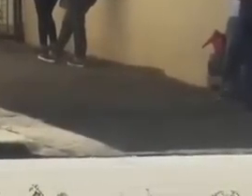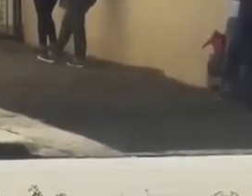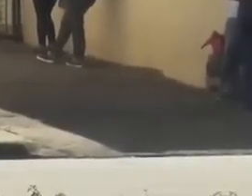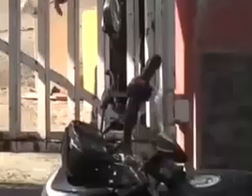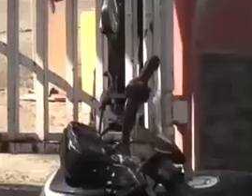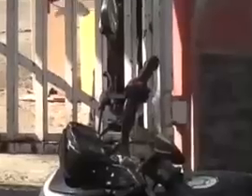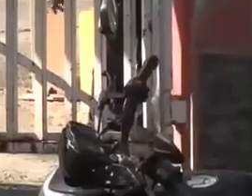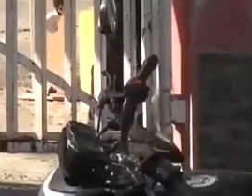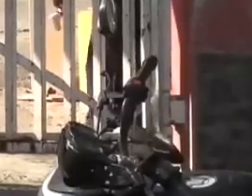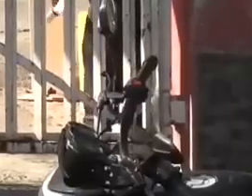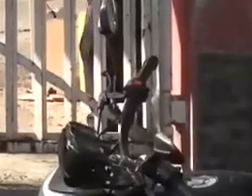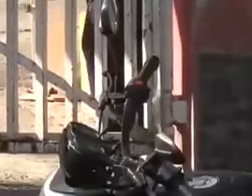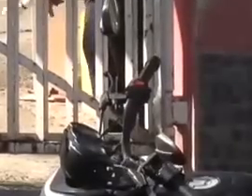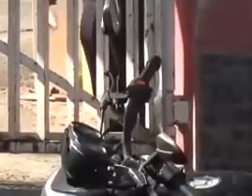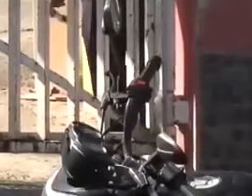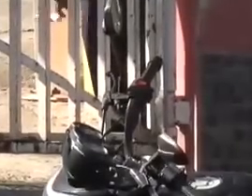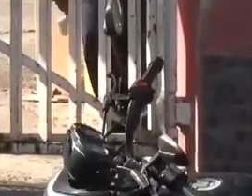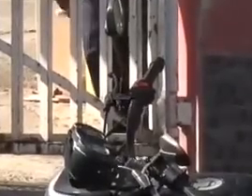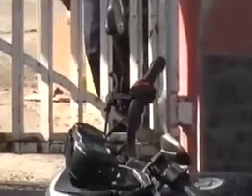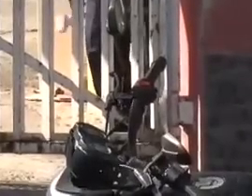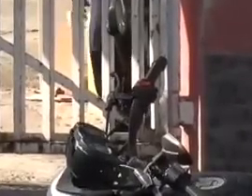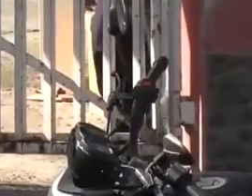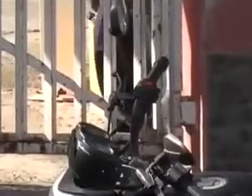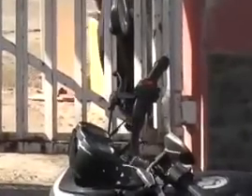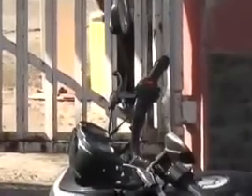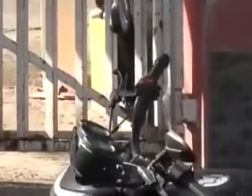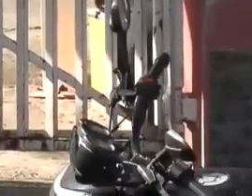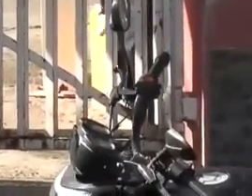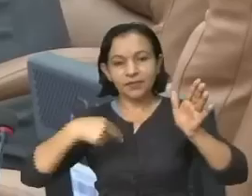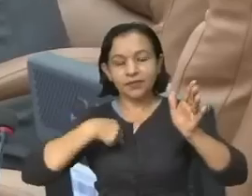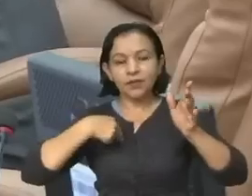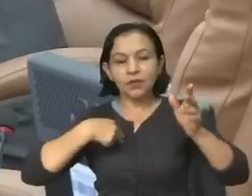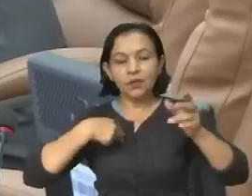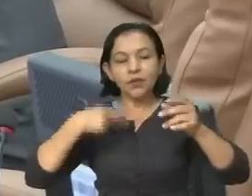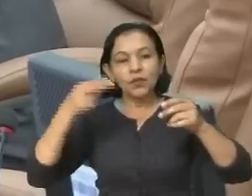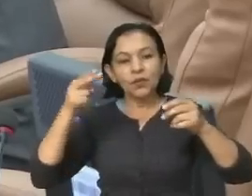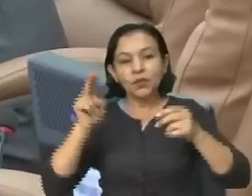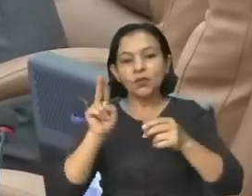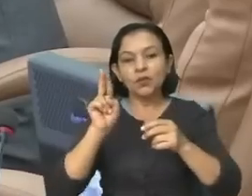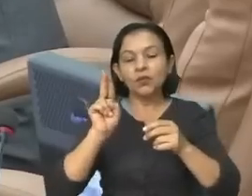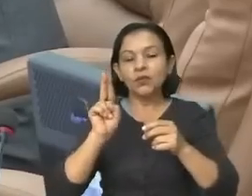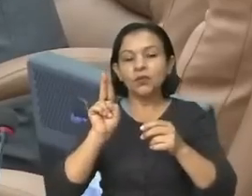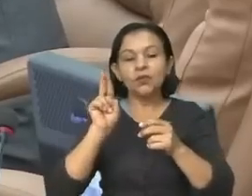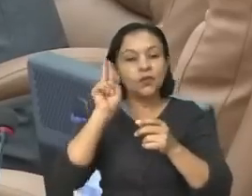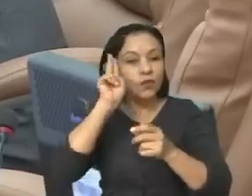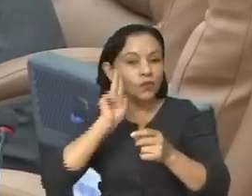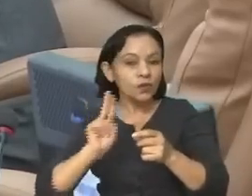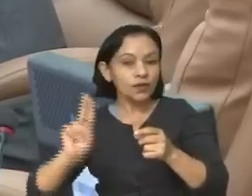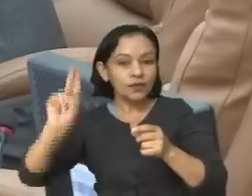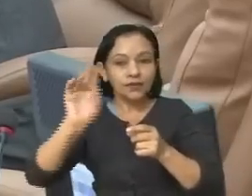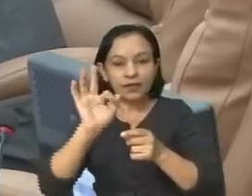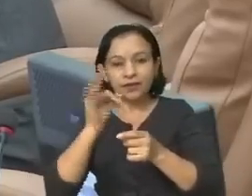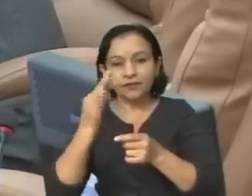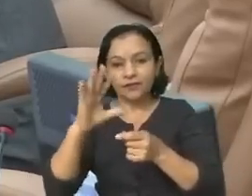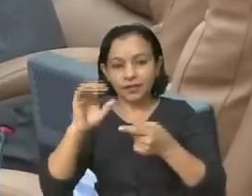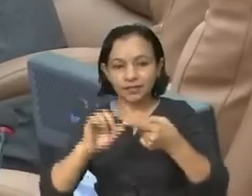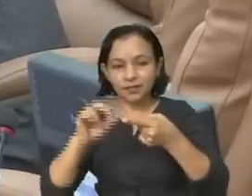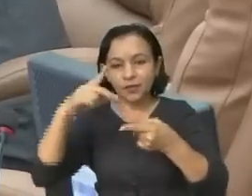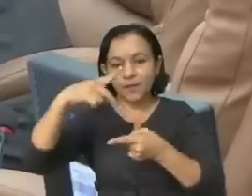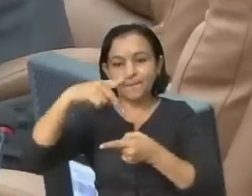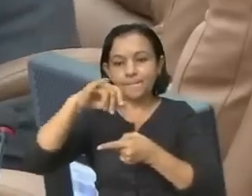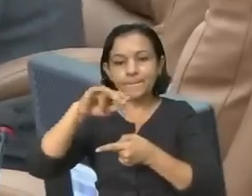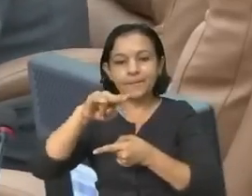y más grande que se ha realizado en nicaragua en las últimas décadas agregó el jurista los diputados de la asamblea nacional